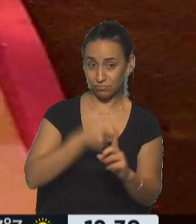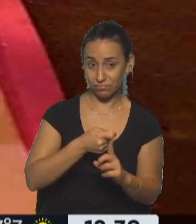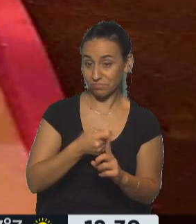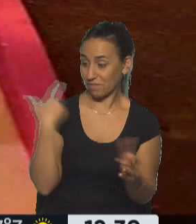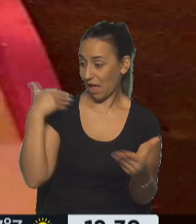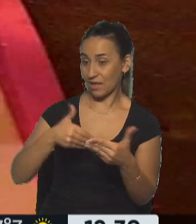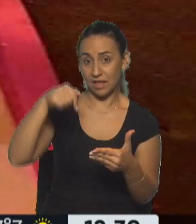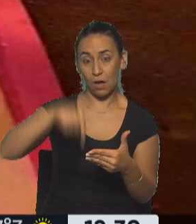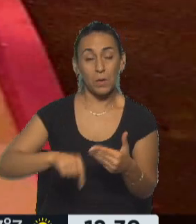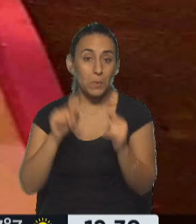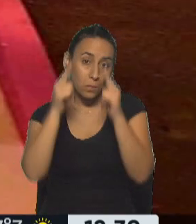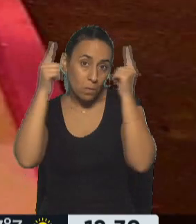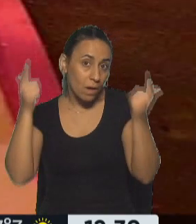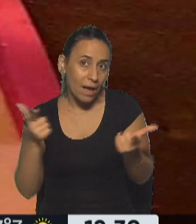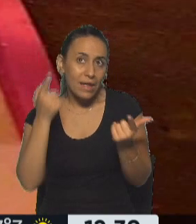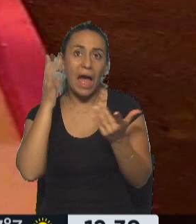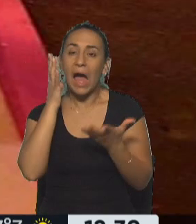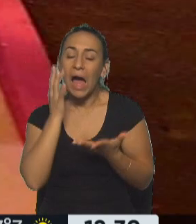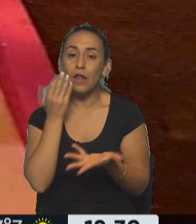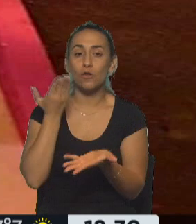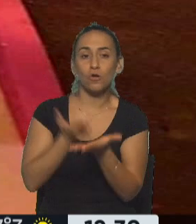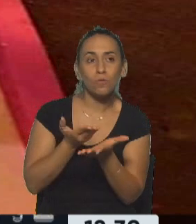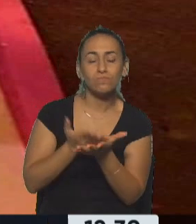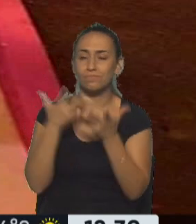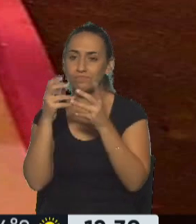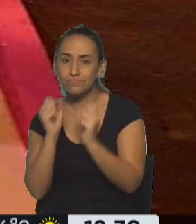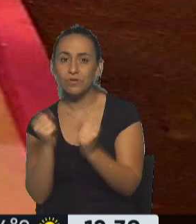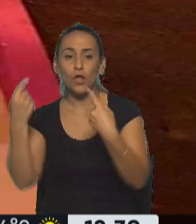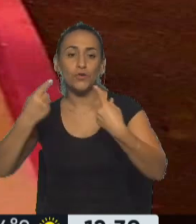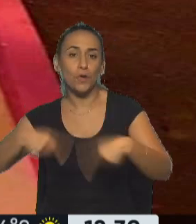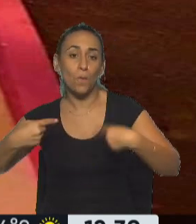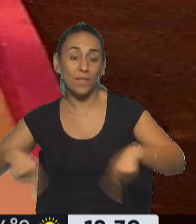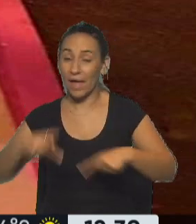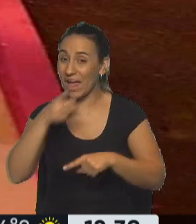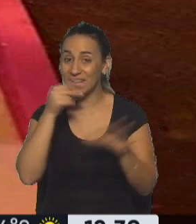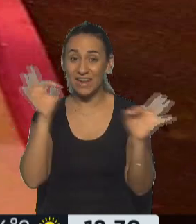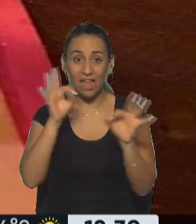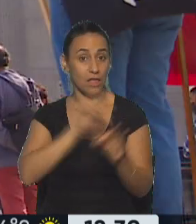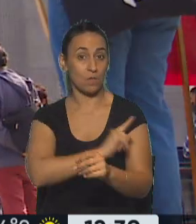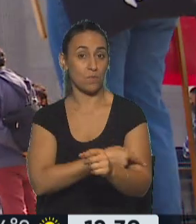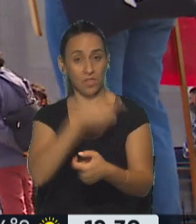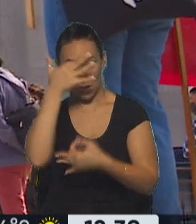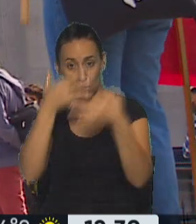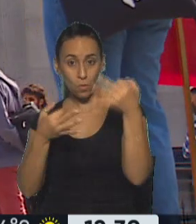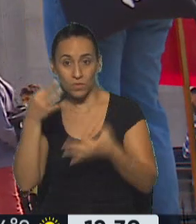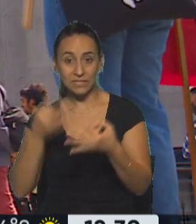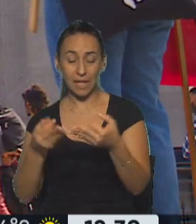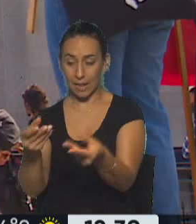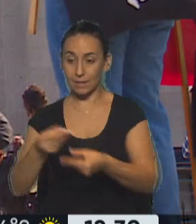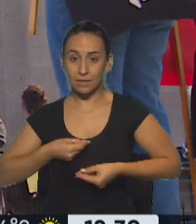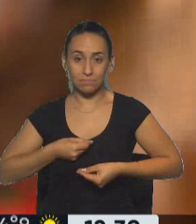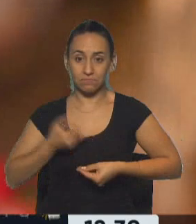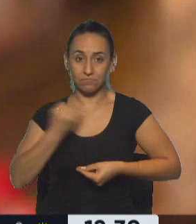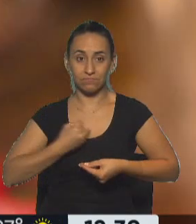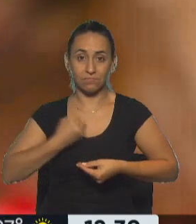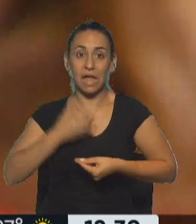hipótesis que el poder judicial que la fiscalía de San Jorge que que el poder judicial sí nos haya brindado Sobre qué es lo